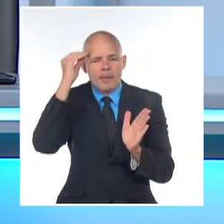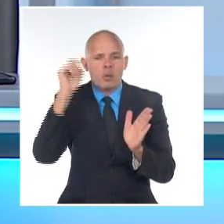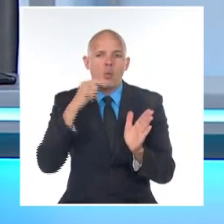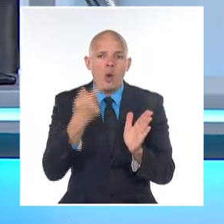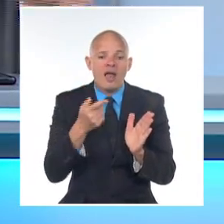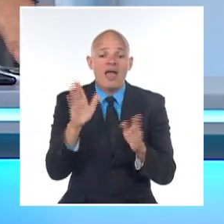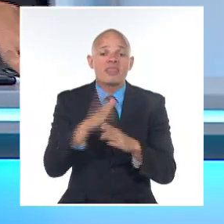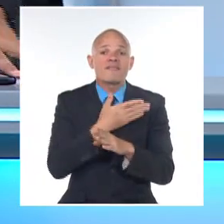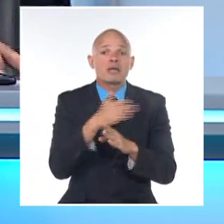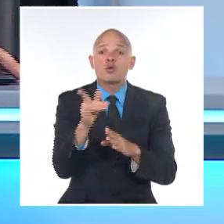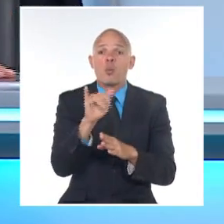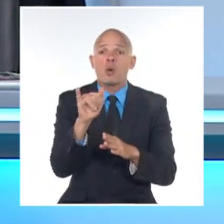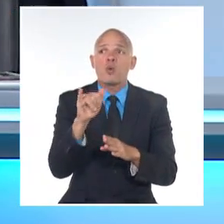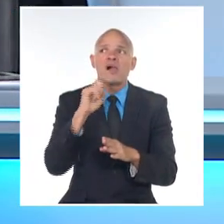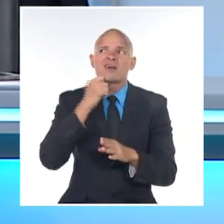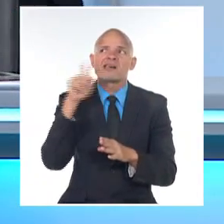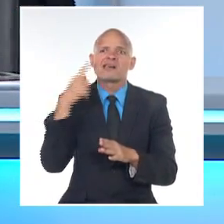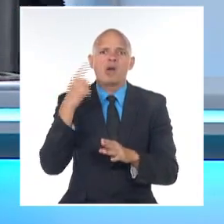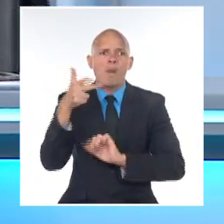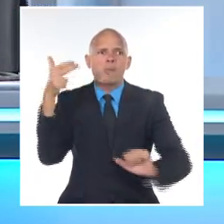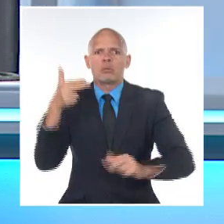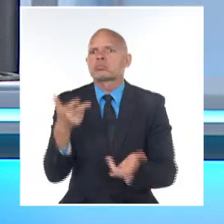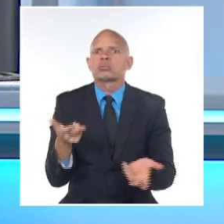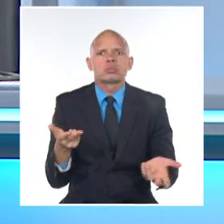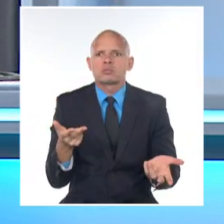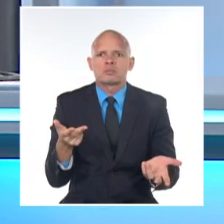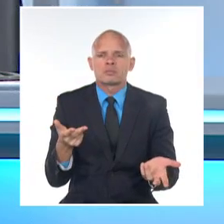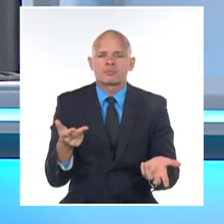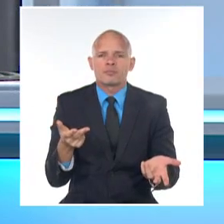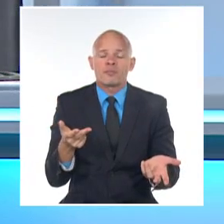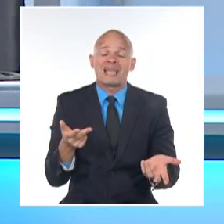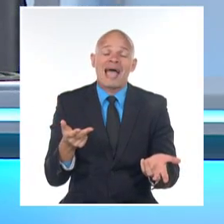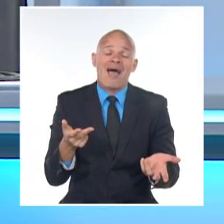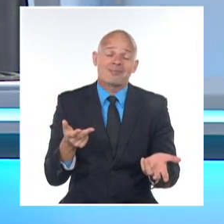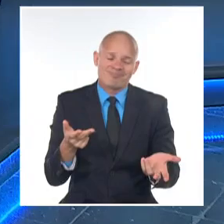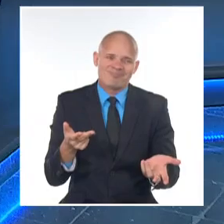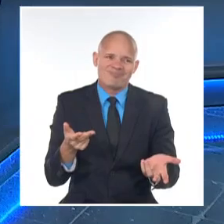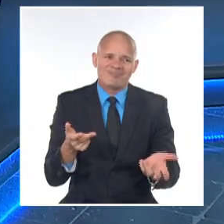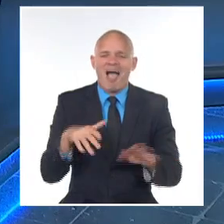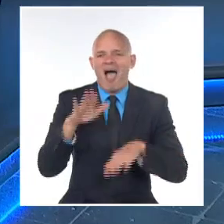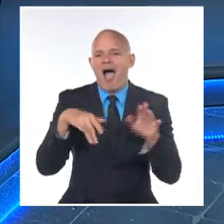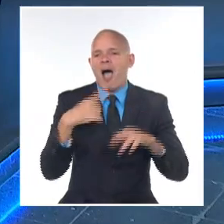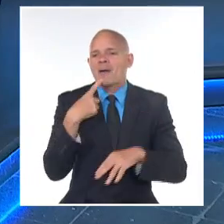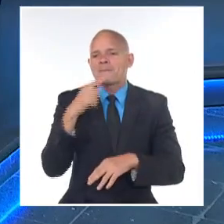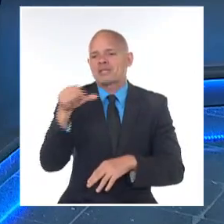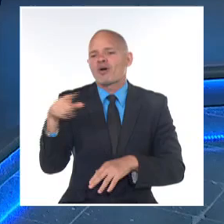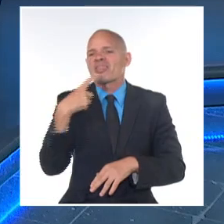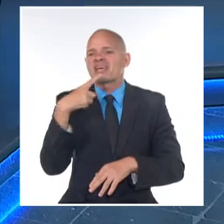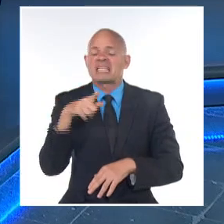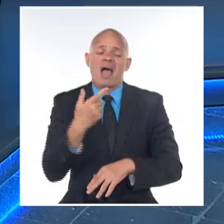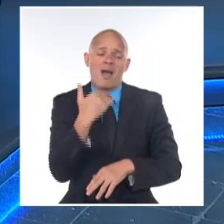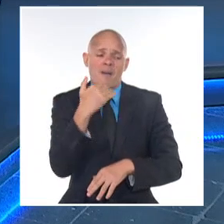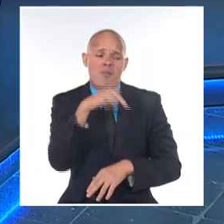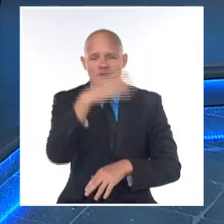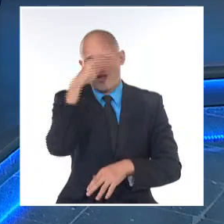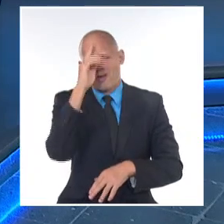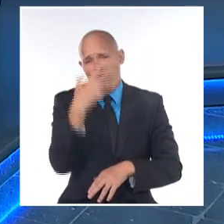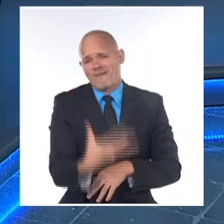diferente. Pero entonces viene el extremo de pensar que la policía no puede actuar y que entonces, fiscal, vienen estas conductas que usted